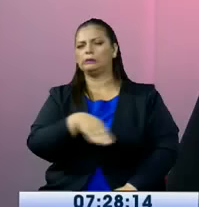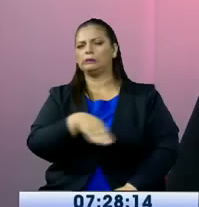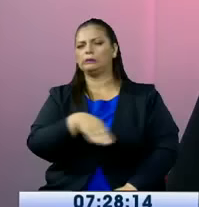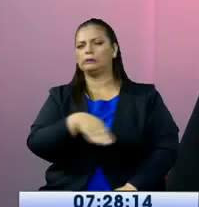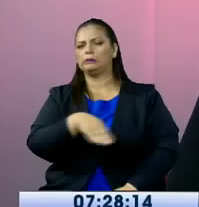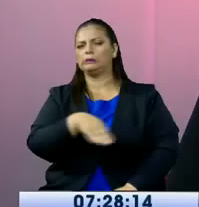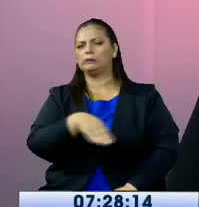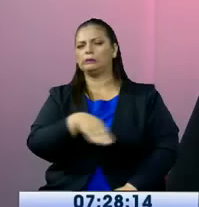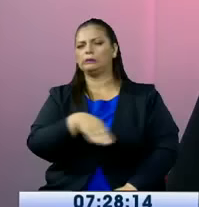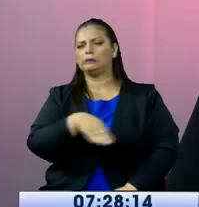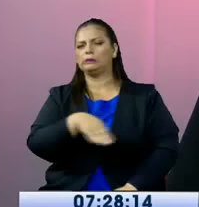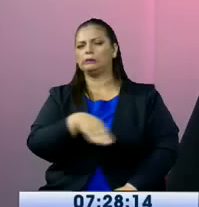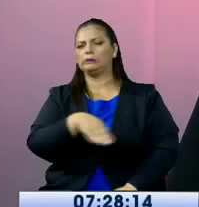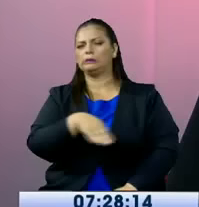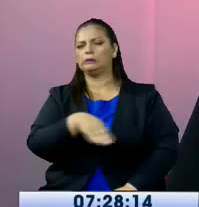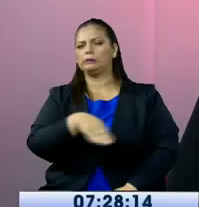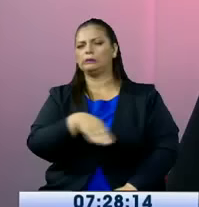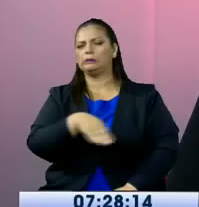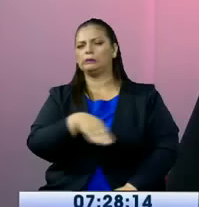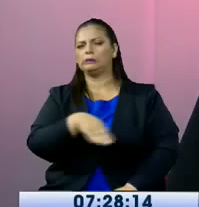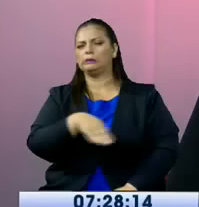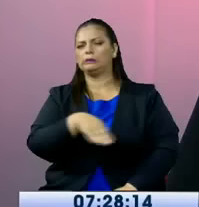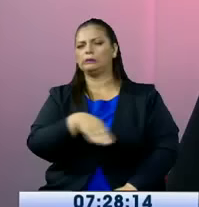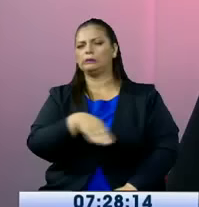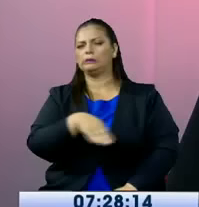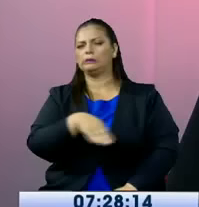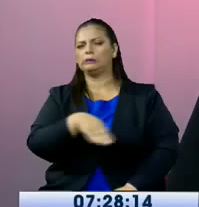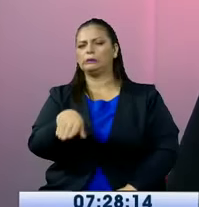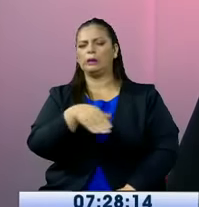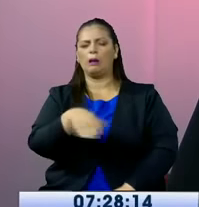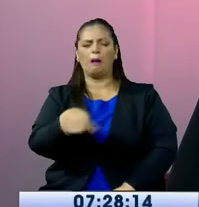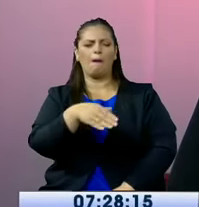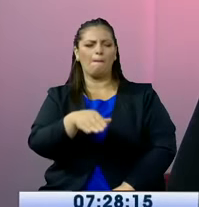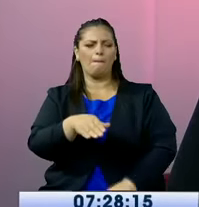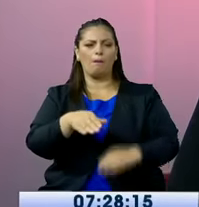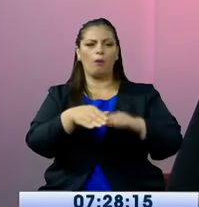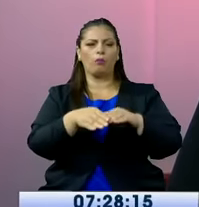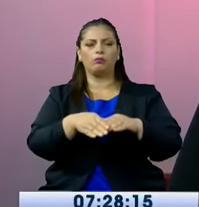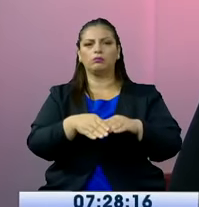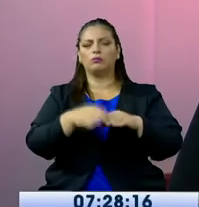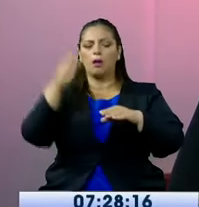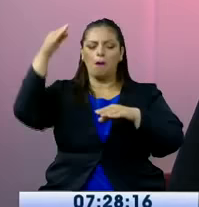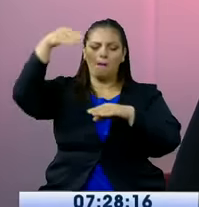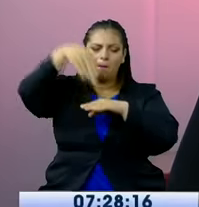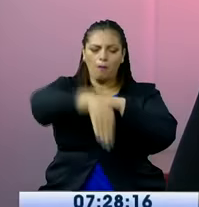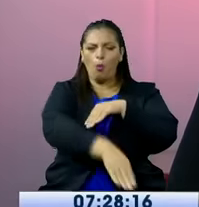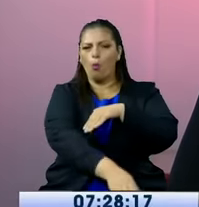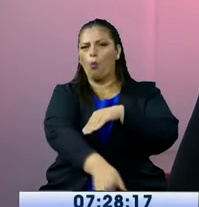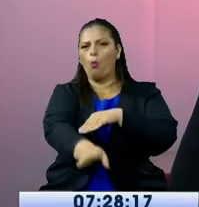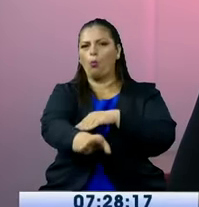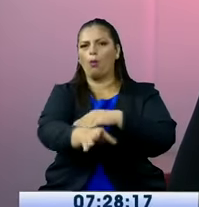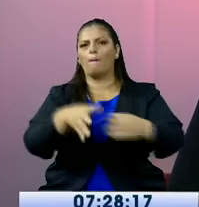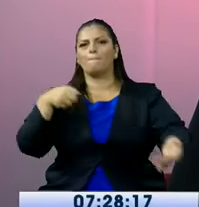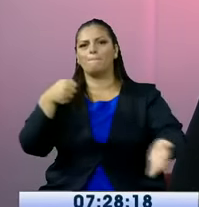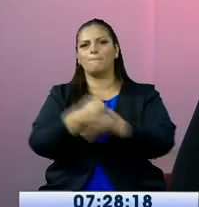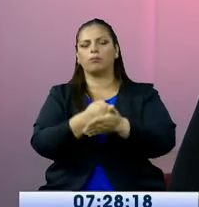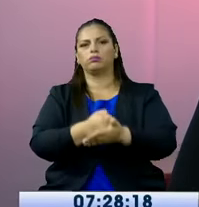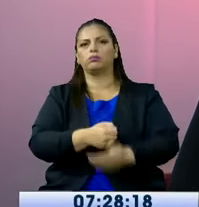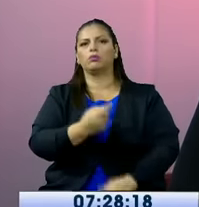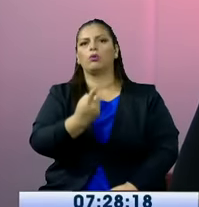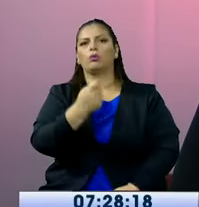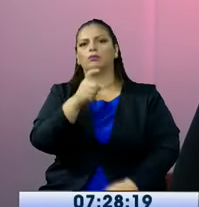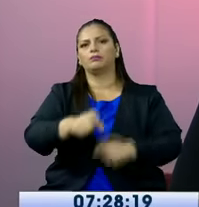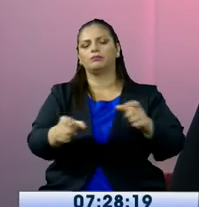De sangre. Al menos 11 muertos y 25 heridos dejó un accidente de tránsito en Guayabamba luego de que un bus cayó a